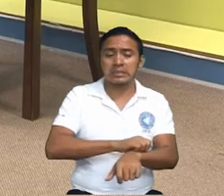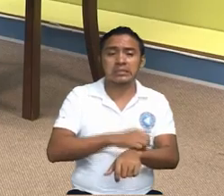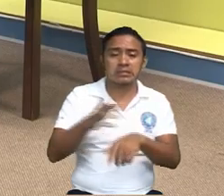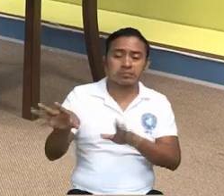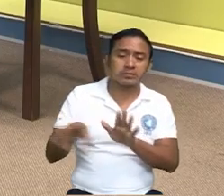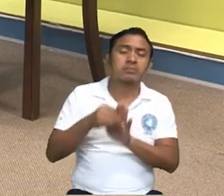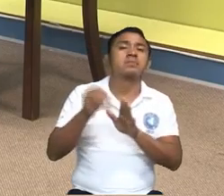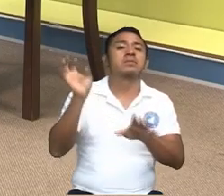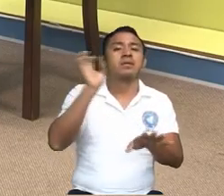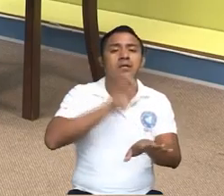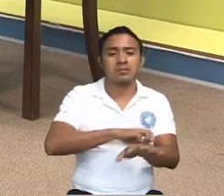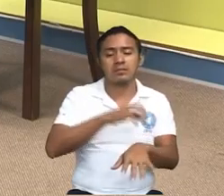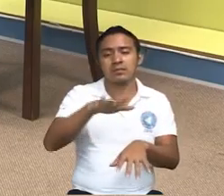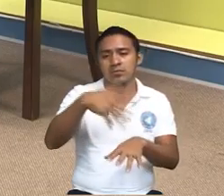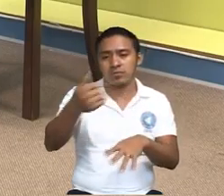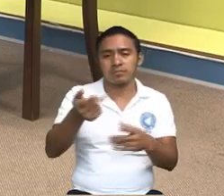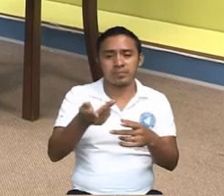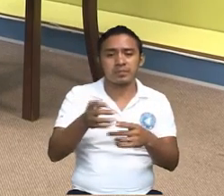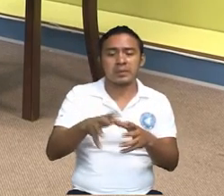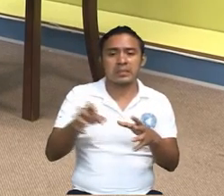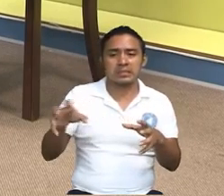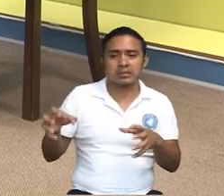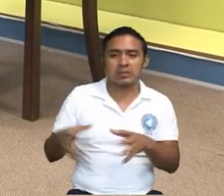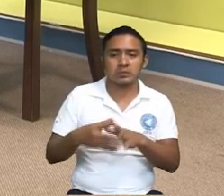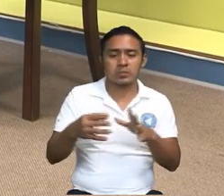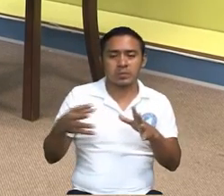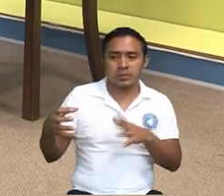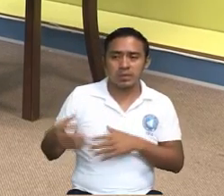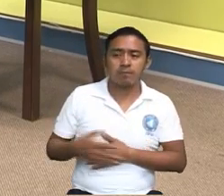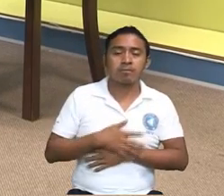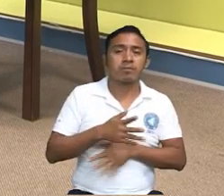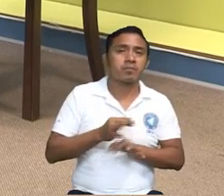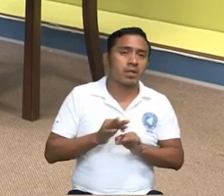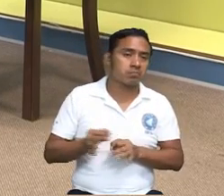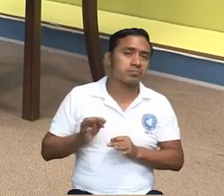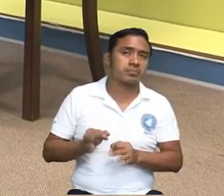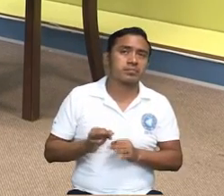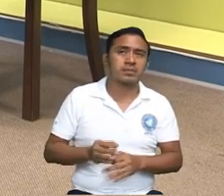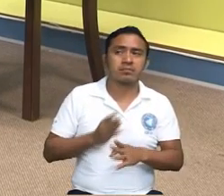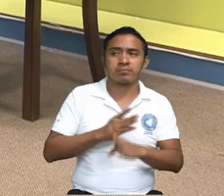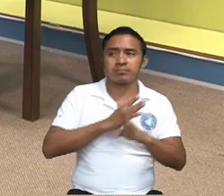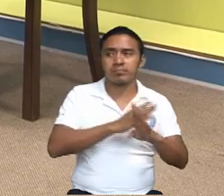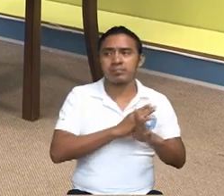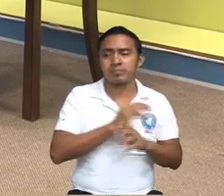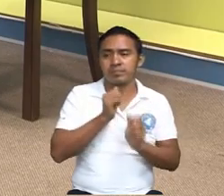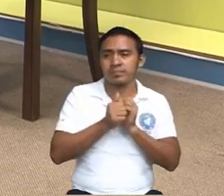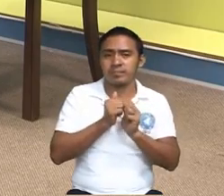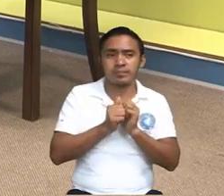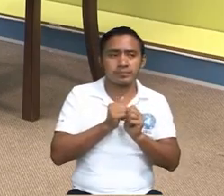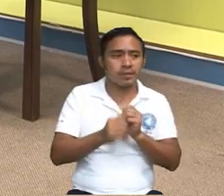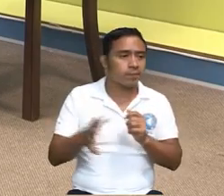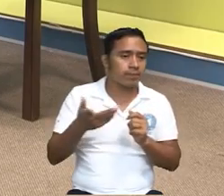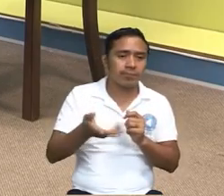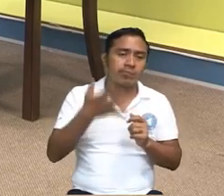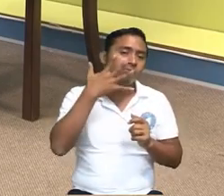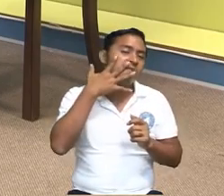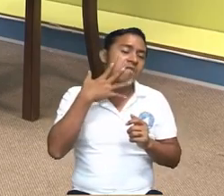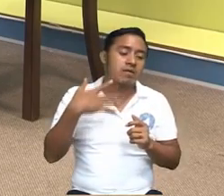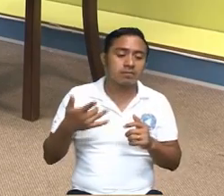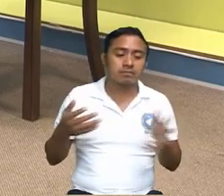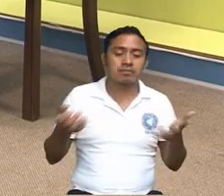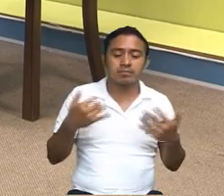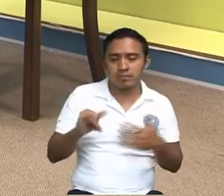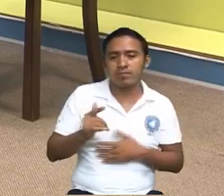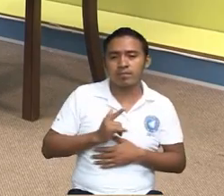después lesiona a otros perros. Pero si el perro está protegido, va a tener menos posibilidades de la rabia. ¿Eh? Y los que no están protegidos, sí,